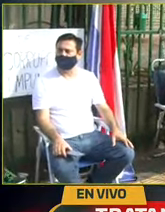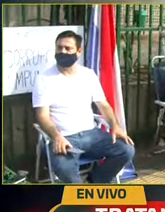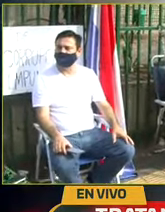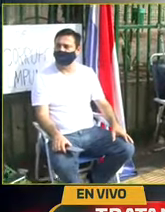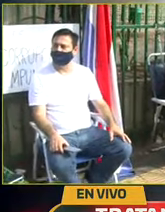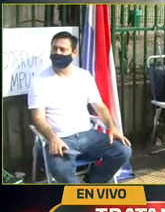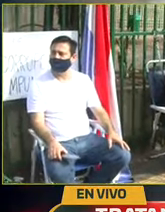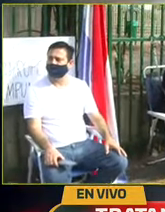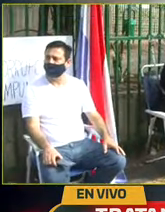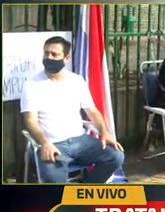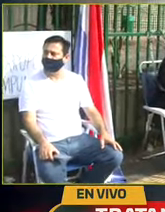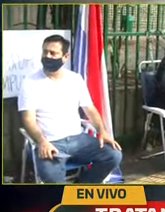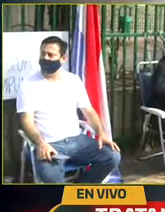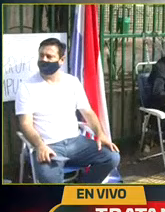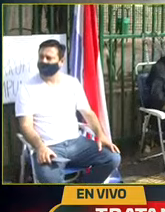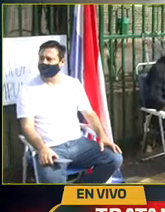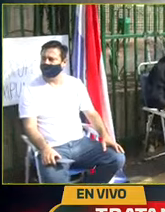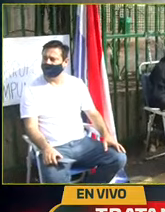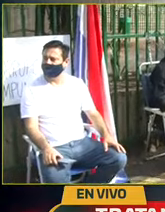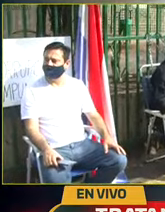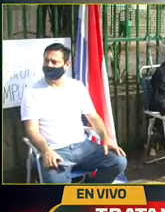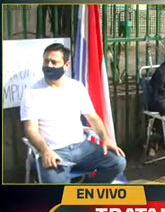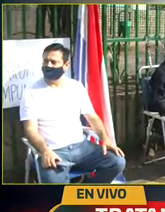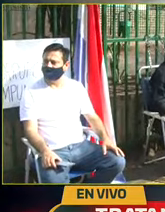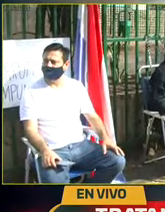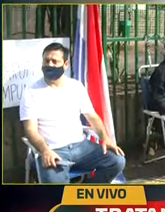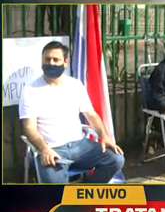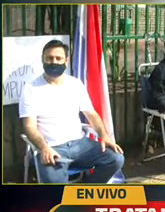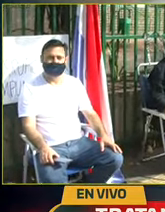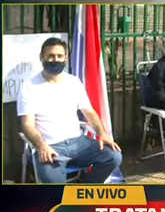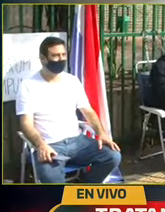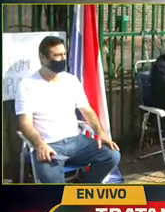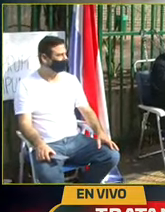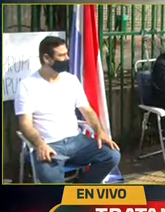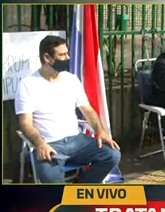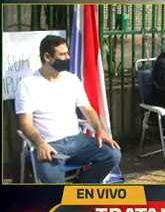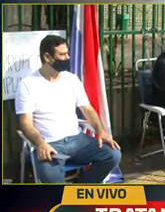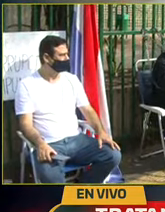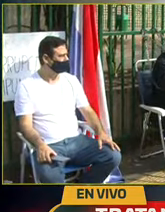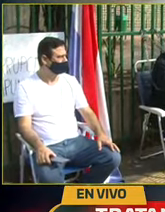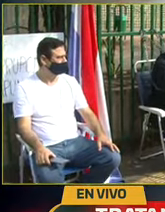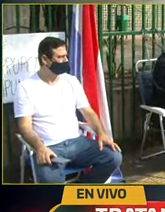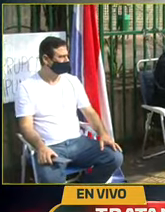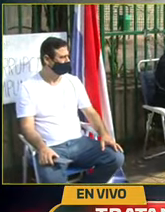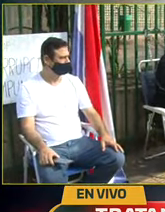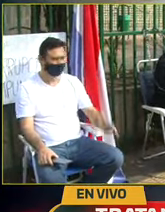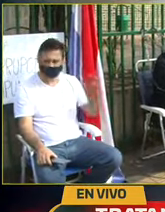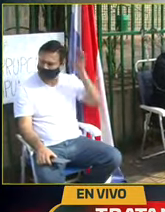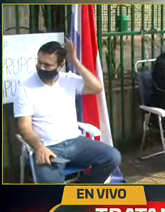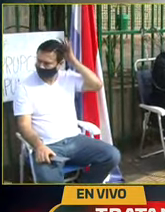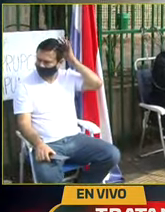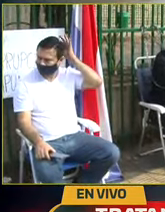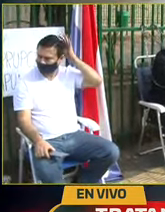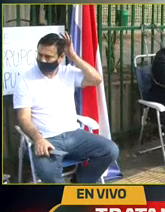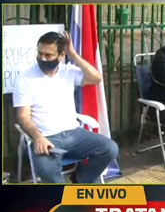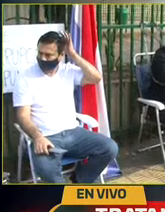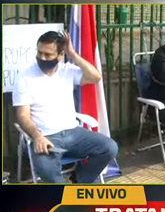por lo menos no me presto a este jueguito. Y a nadie se le va a cortar. A nadie, porque eso está en la ley. Gracias.